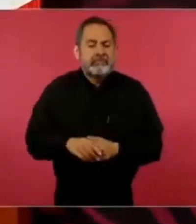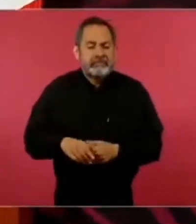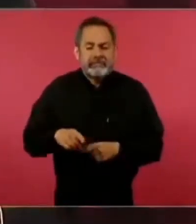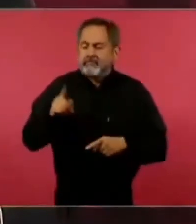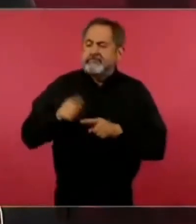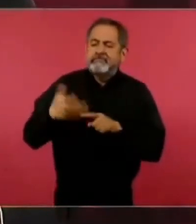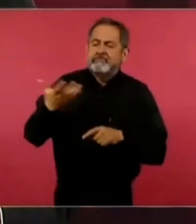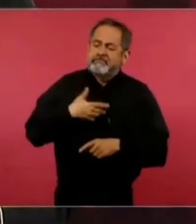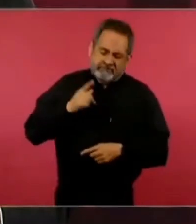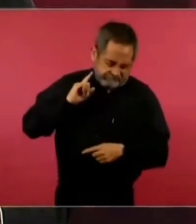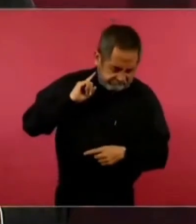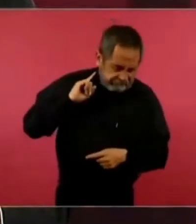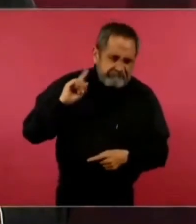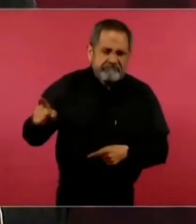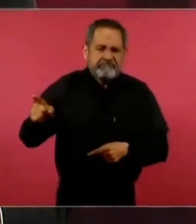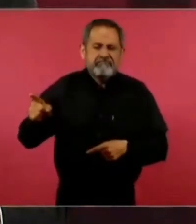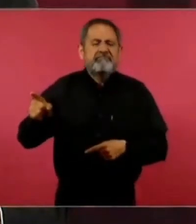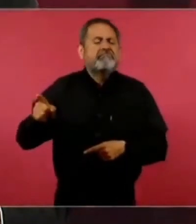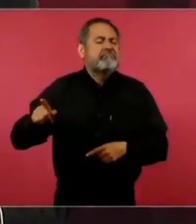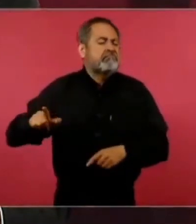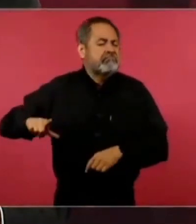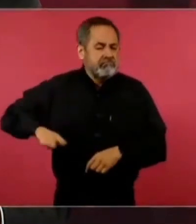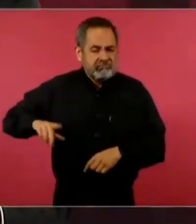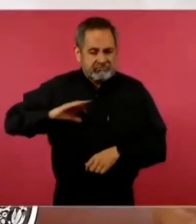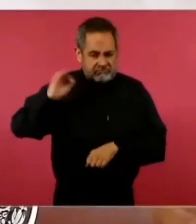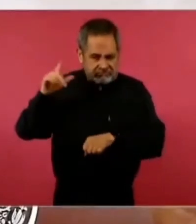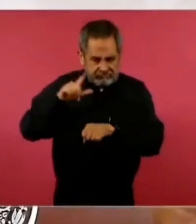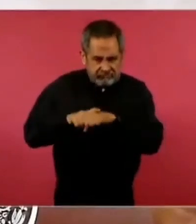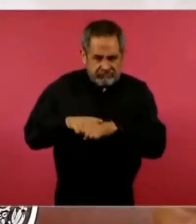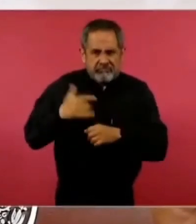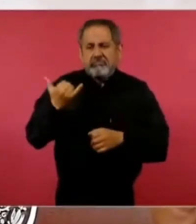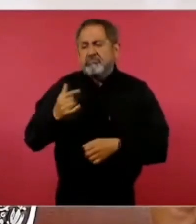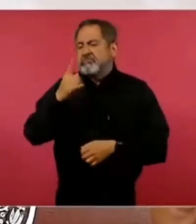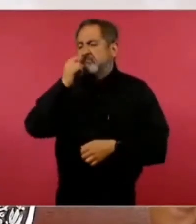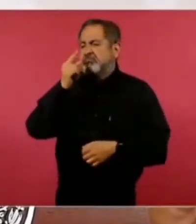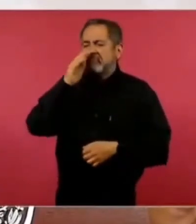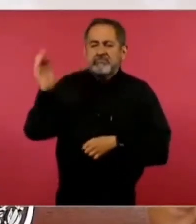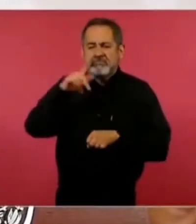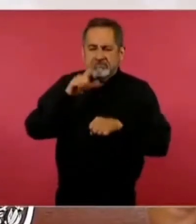realizarlo el gobierno federal y la Policía Federal,